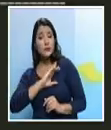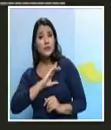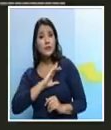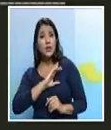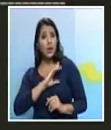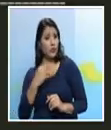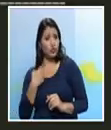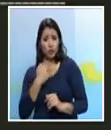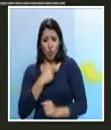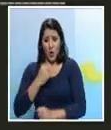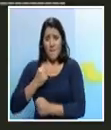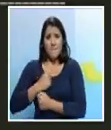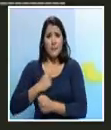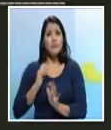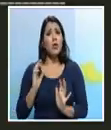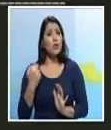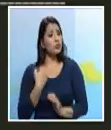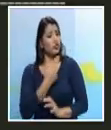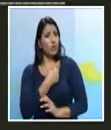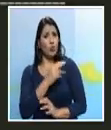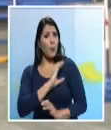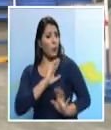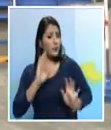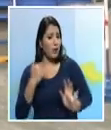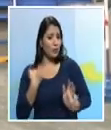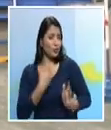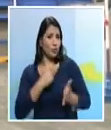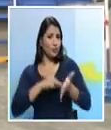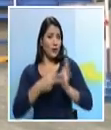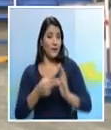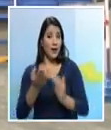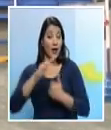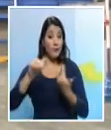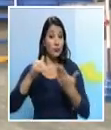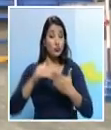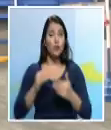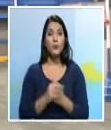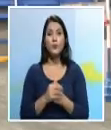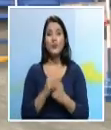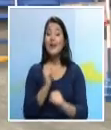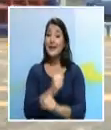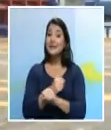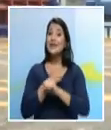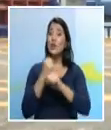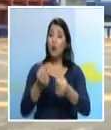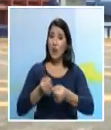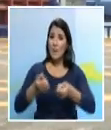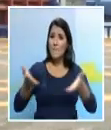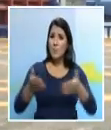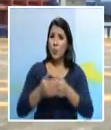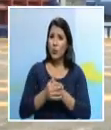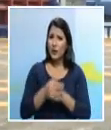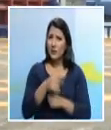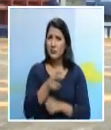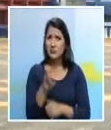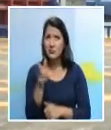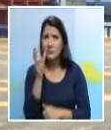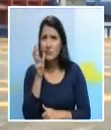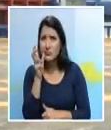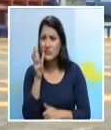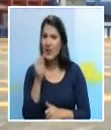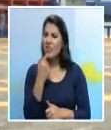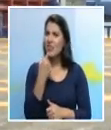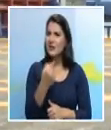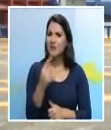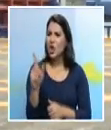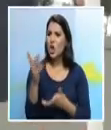somos los militares, somos la policía, somos todo. En Seguridad Pública señalan que el llamado a esa manifestación es a no prestar el servicio